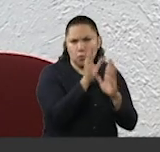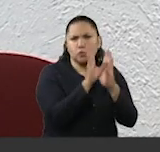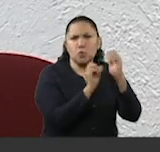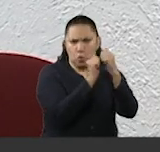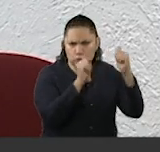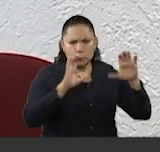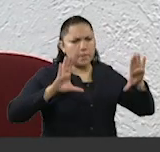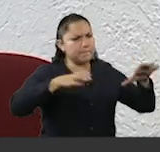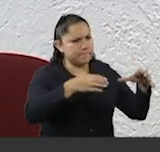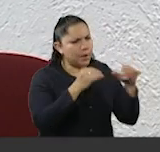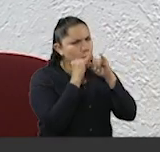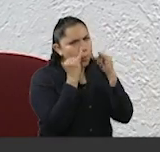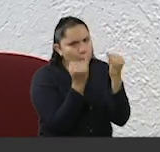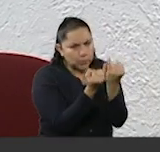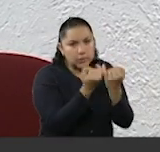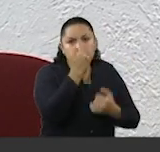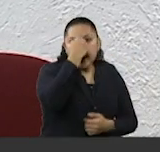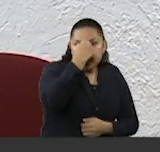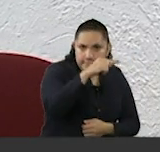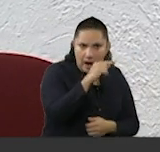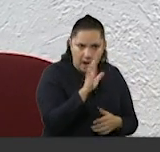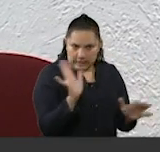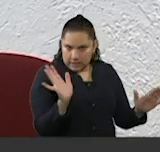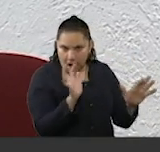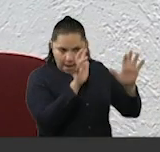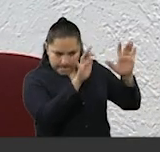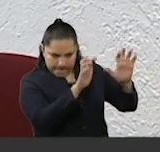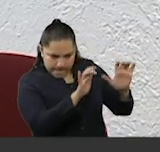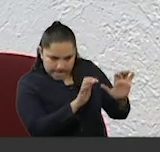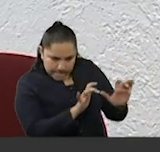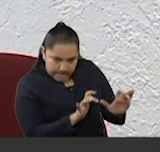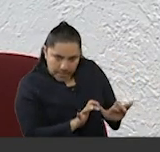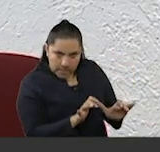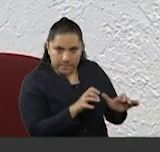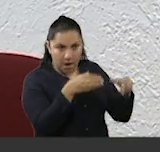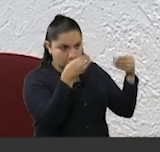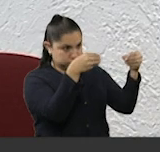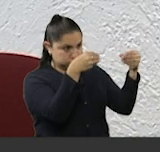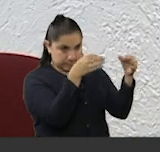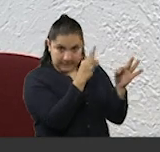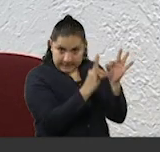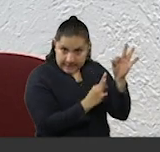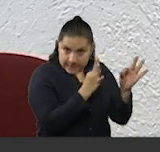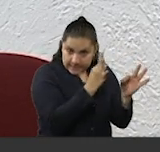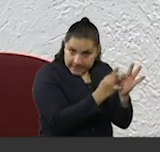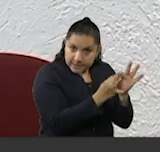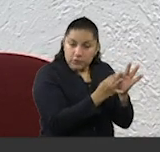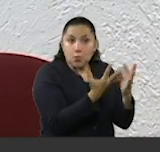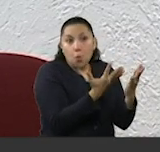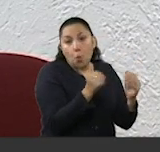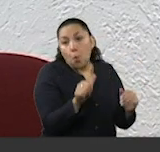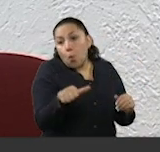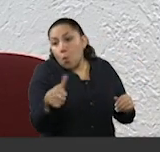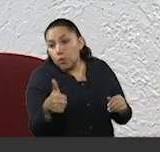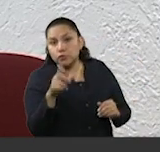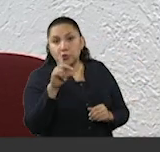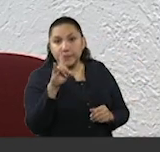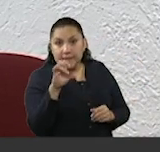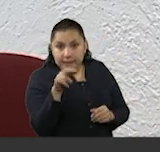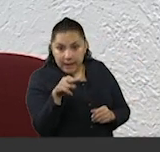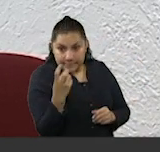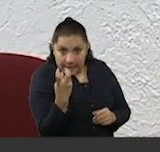algún documento de trabajo de quizás de otro de los dictámenes que podamos